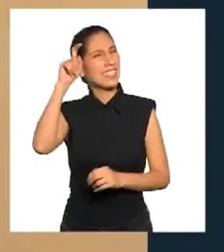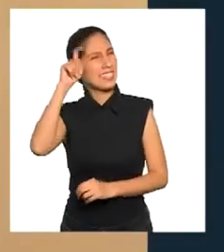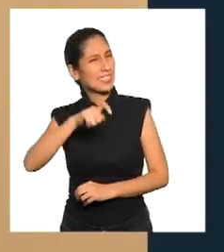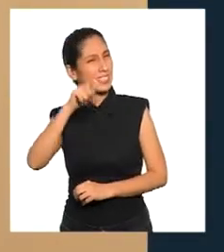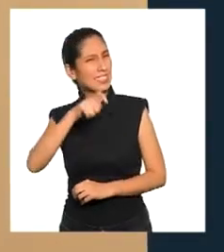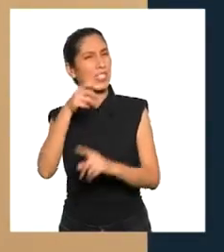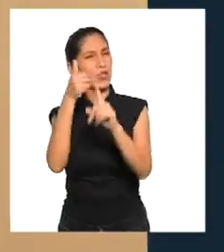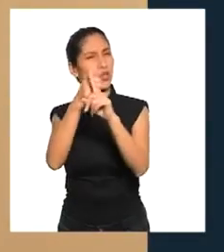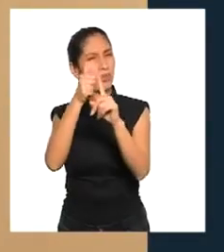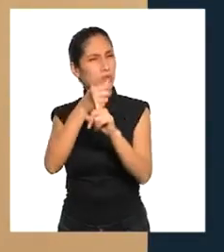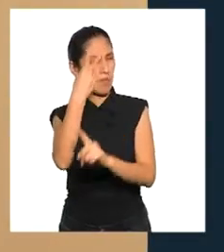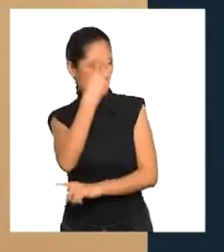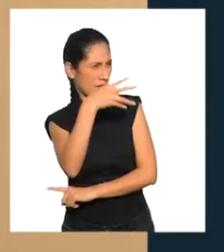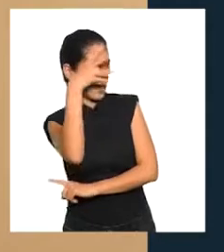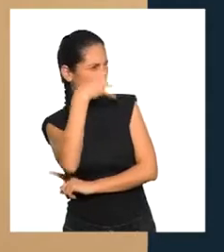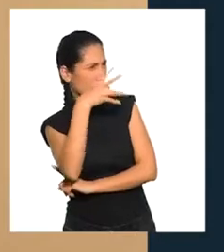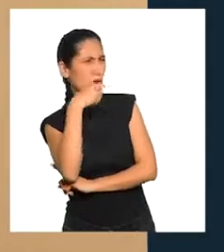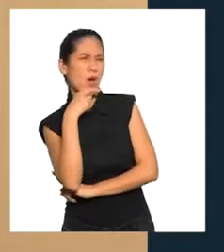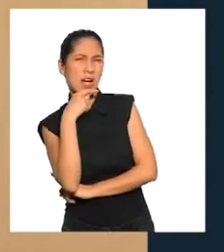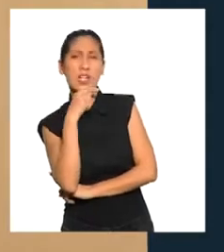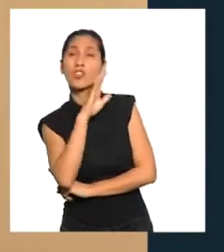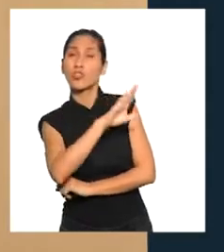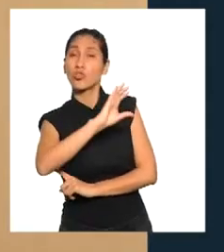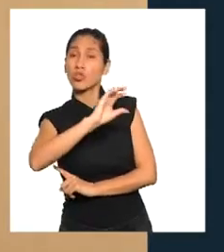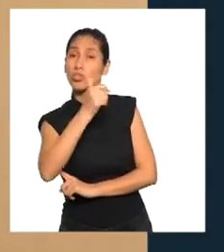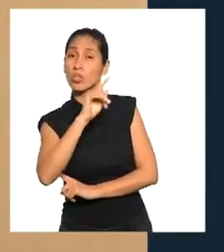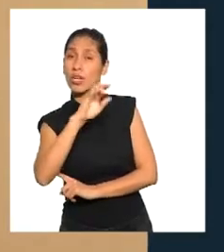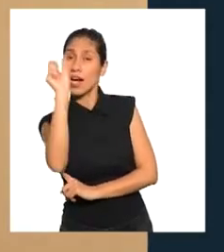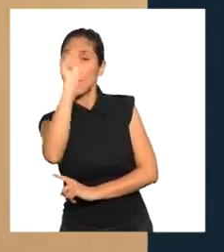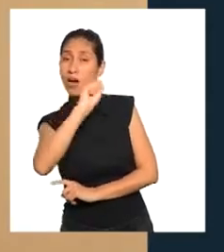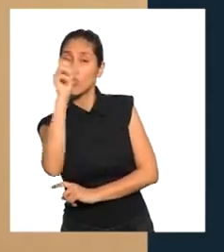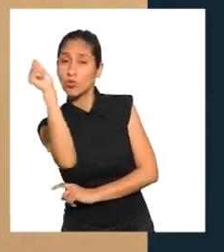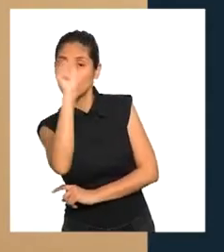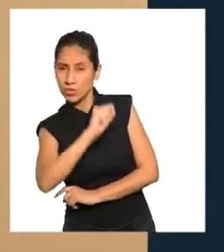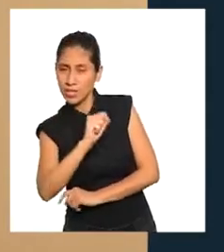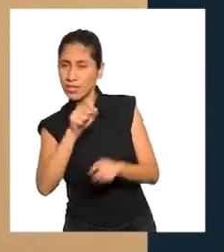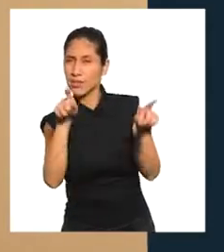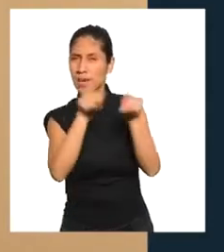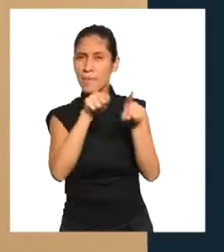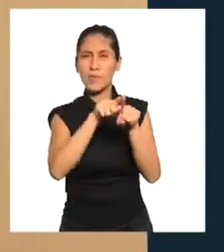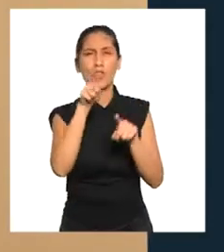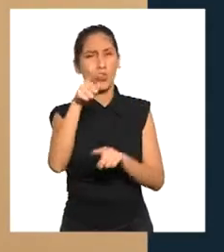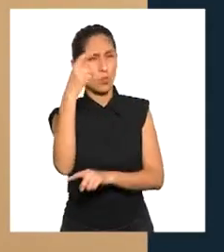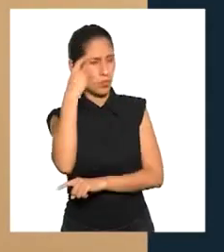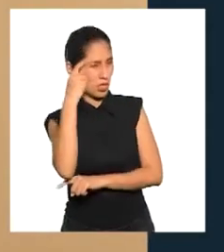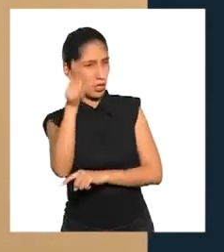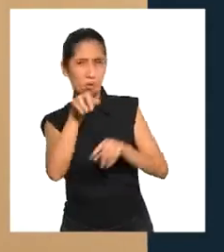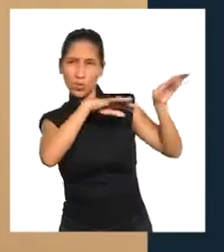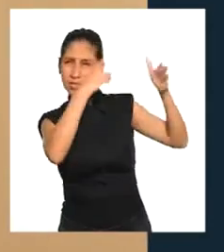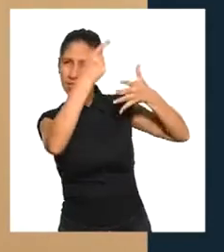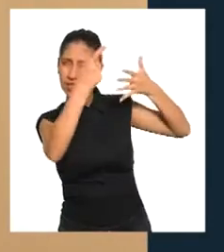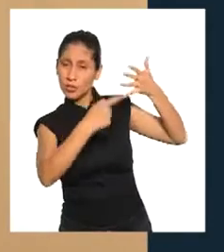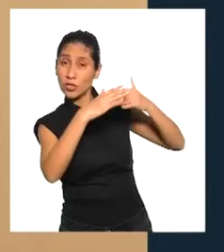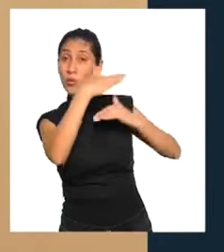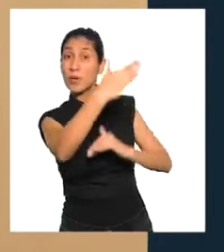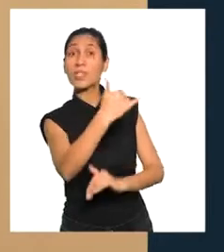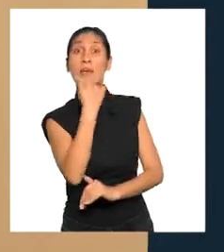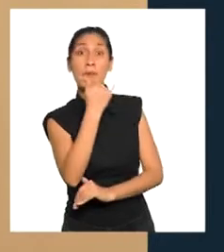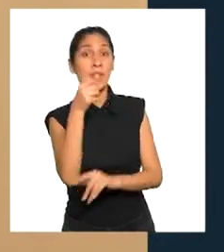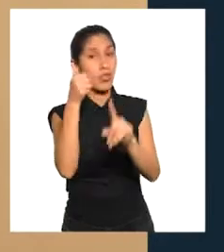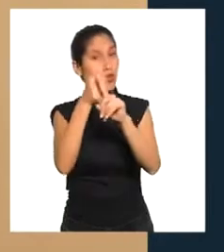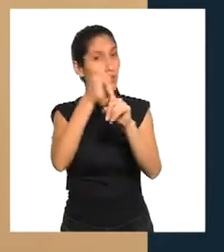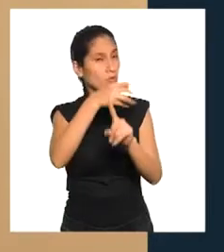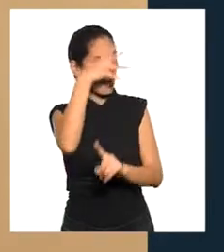reconocer causas, pensar en consecuencias y tener el valor de abrir nuestros